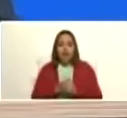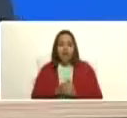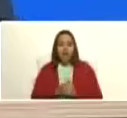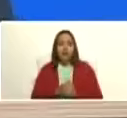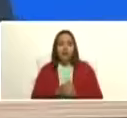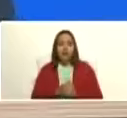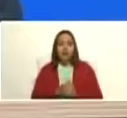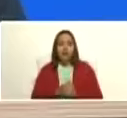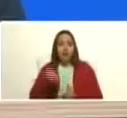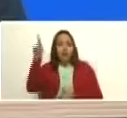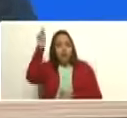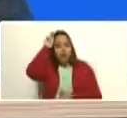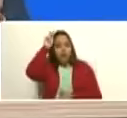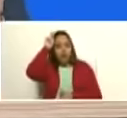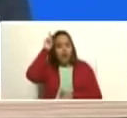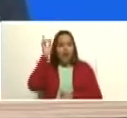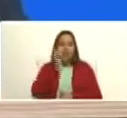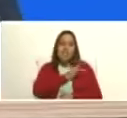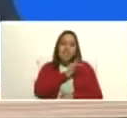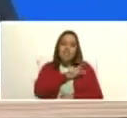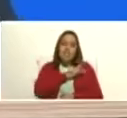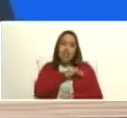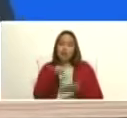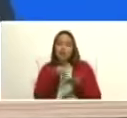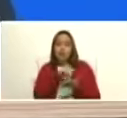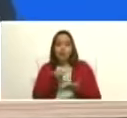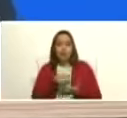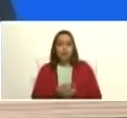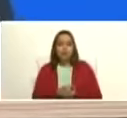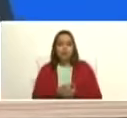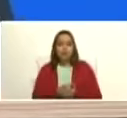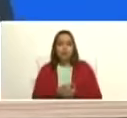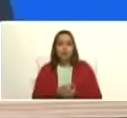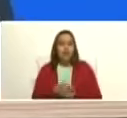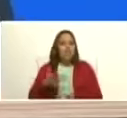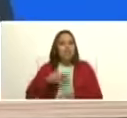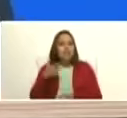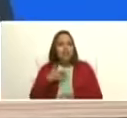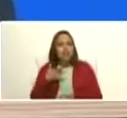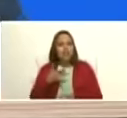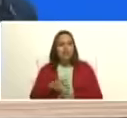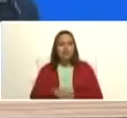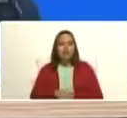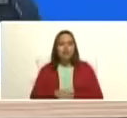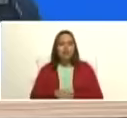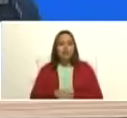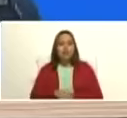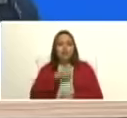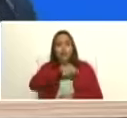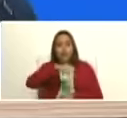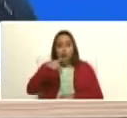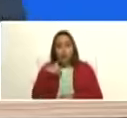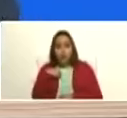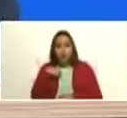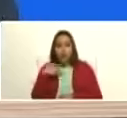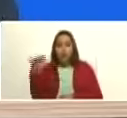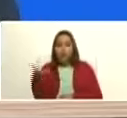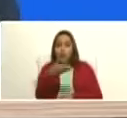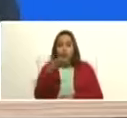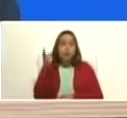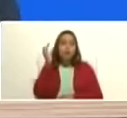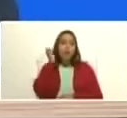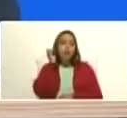de Perú, de Chile, de Nueva York, y siento que cada vez nosotros y ustedes